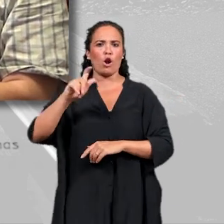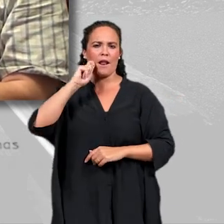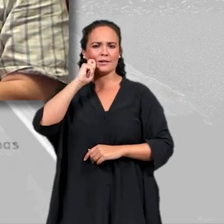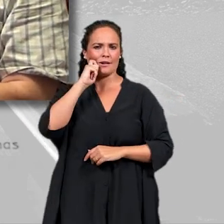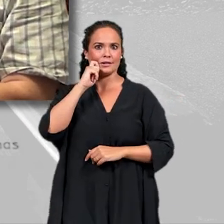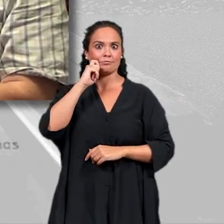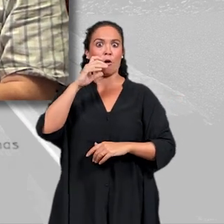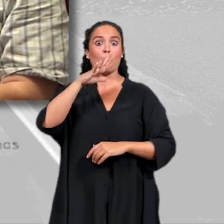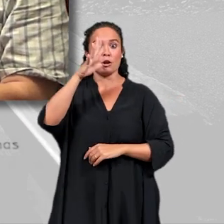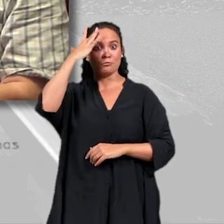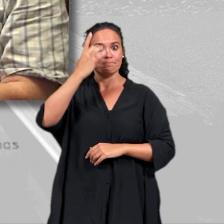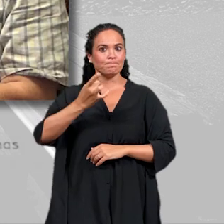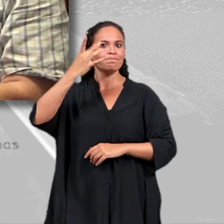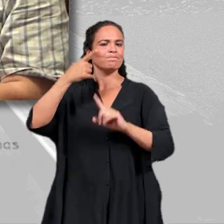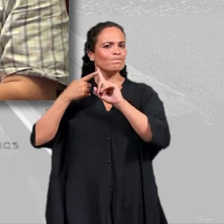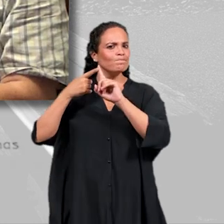poco con la idea de